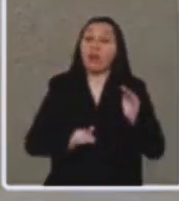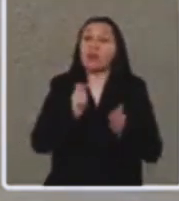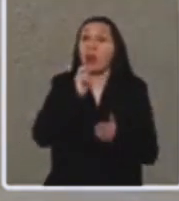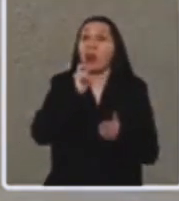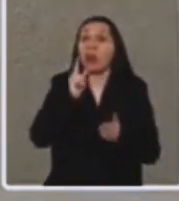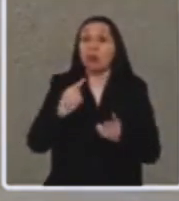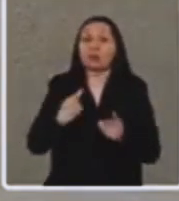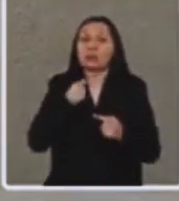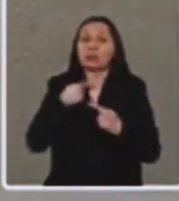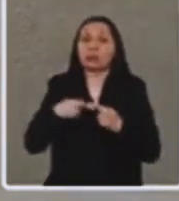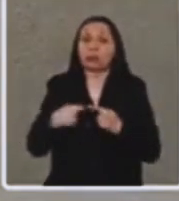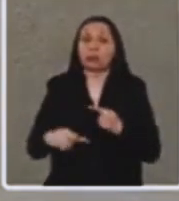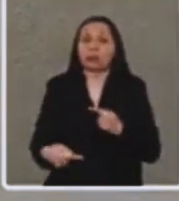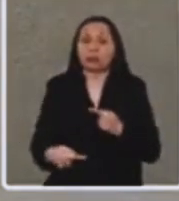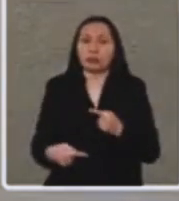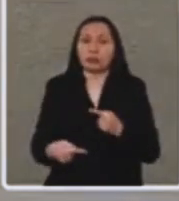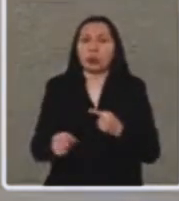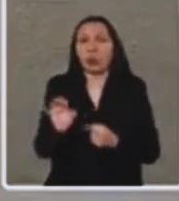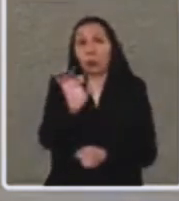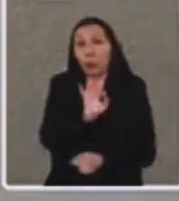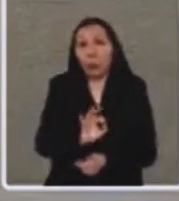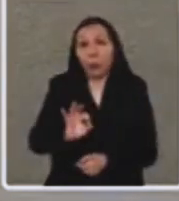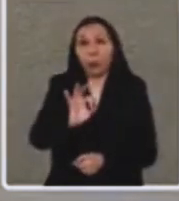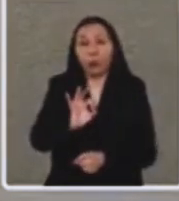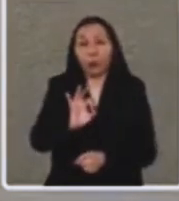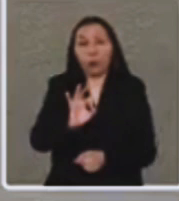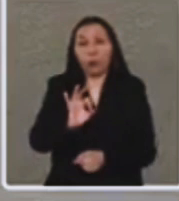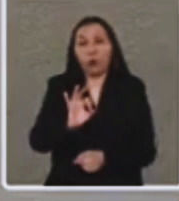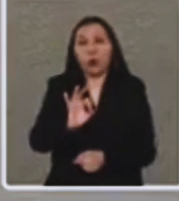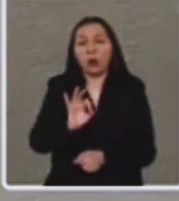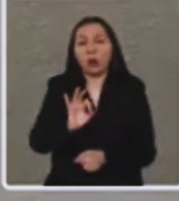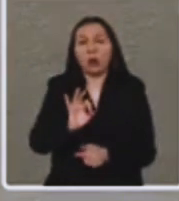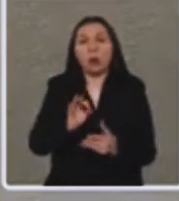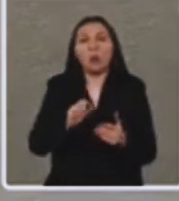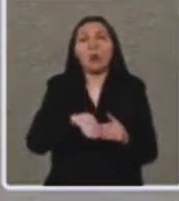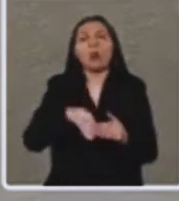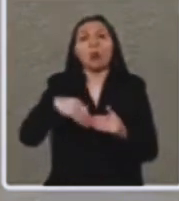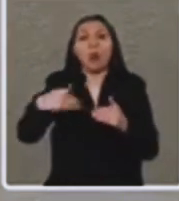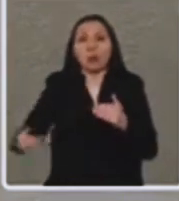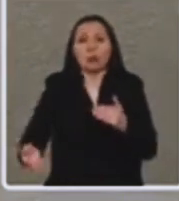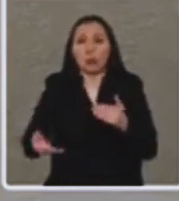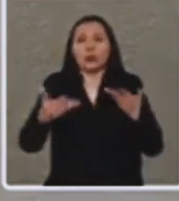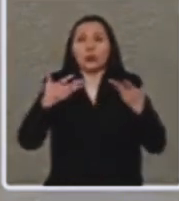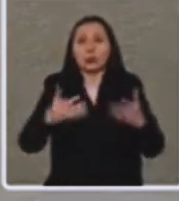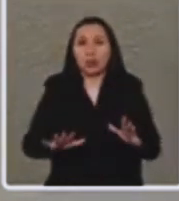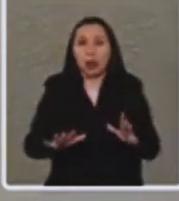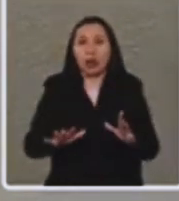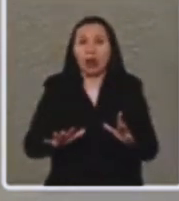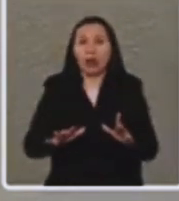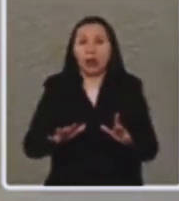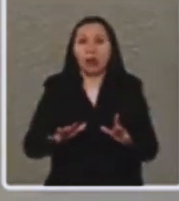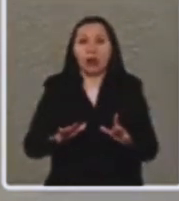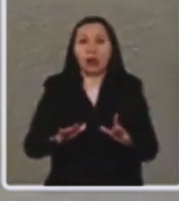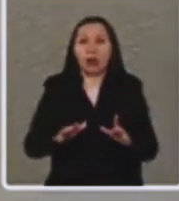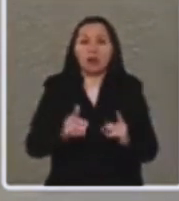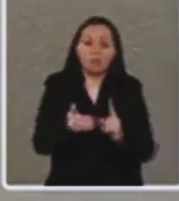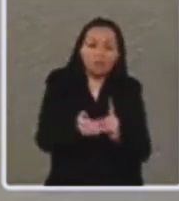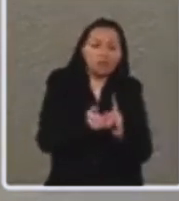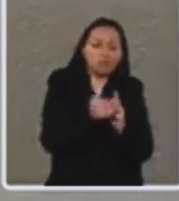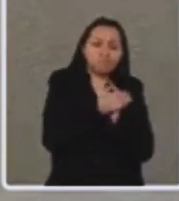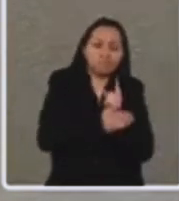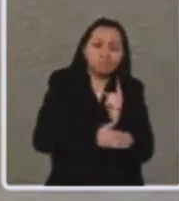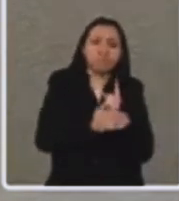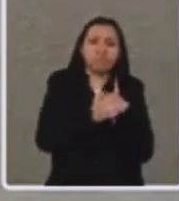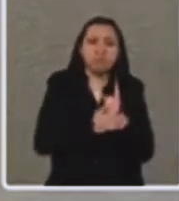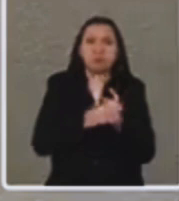son consecuencia o se generan después de haber recibido la contención, tal como me